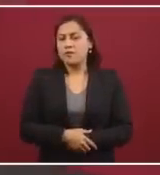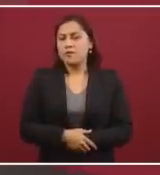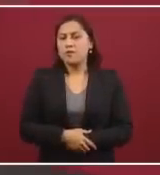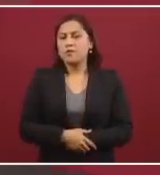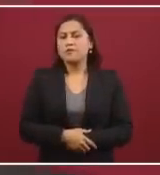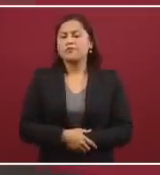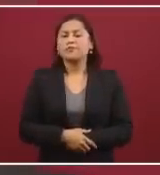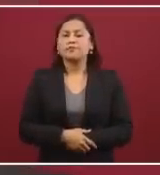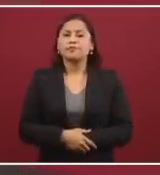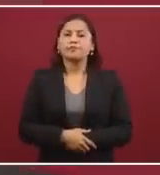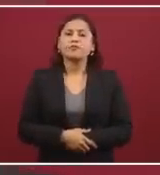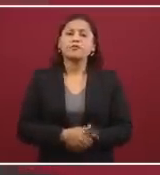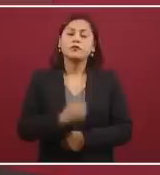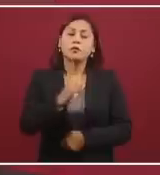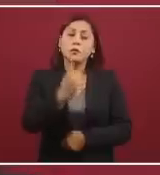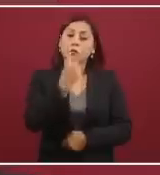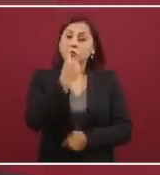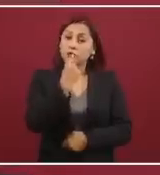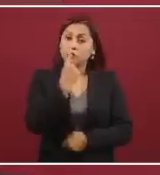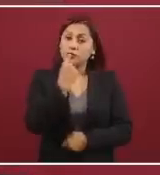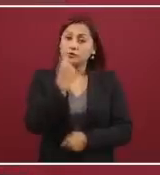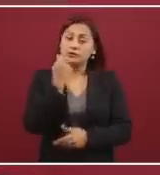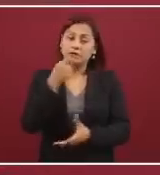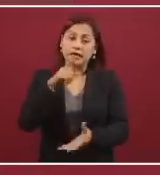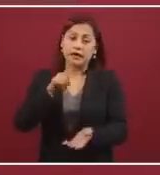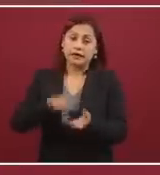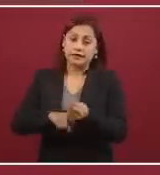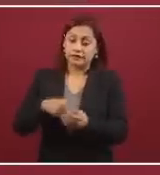miembro de la guardia nacional